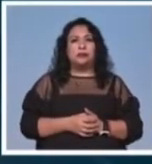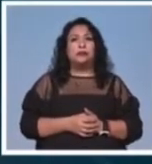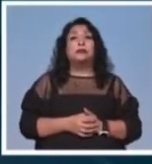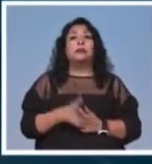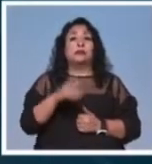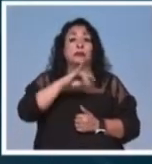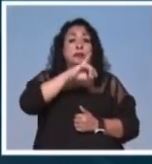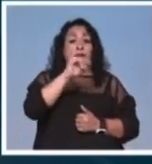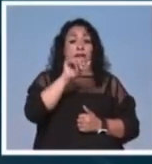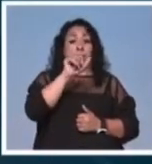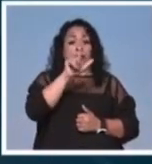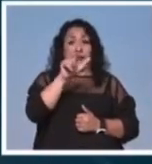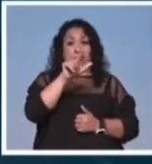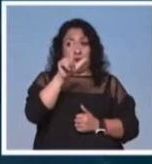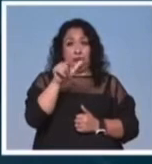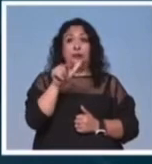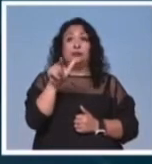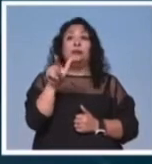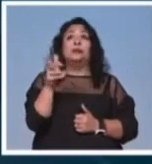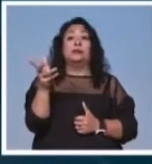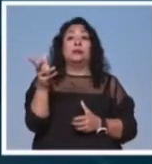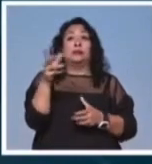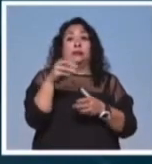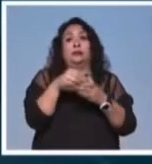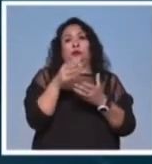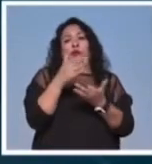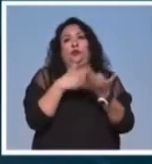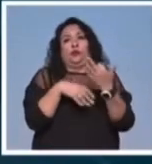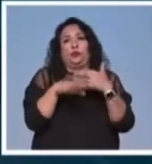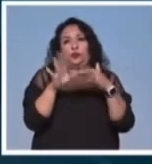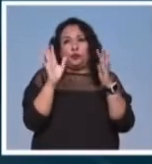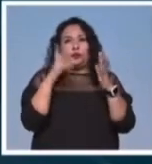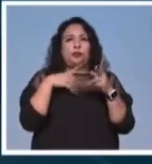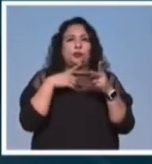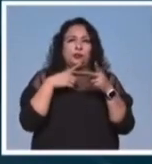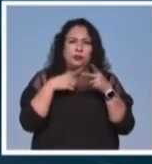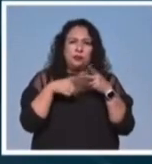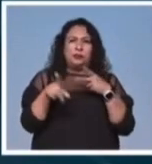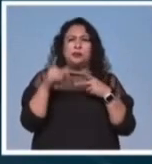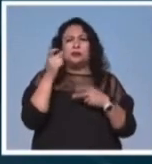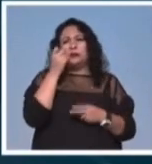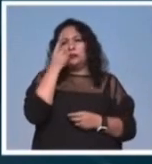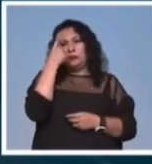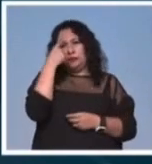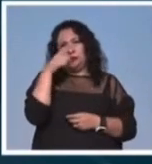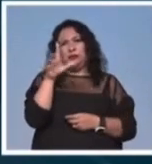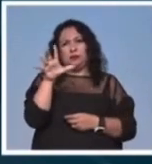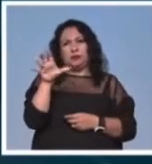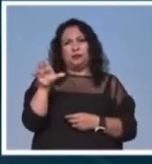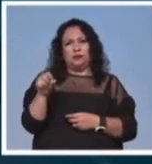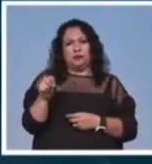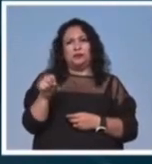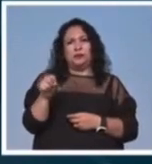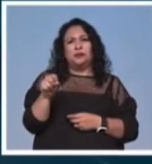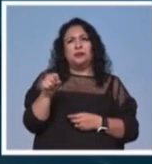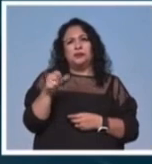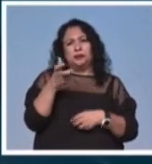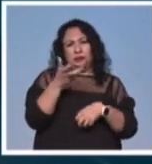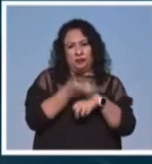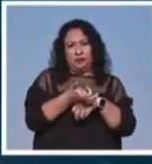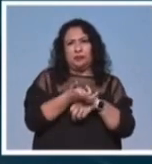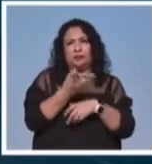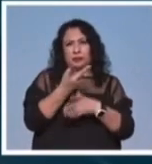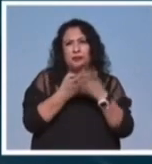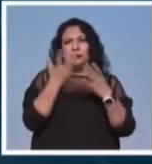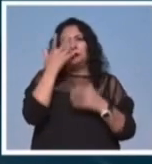Bueno, el jazz, la inclusividad es todo, ¿no? Empezó y fue creada para los afroamericanos y